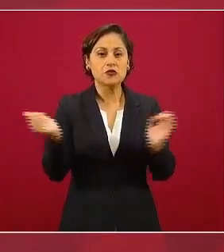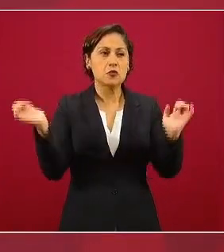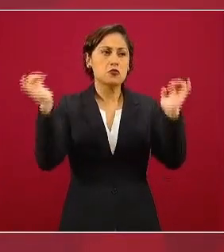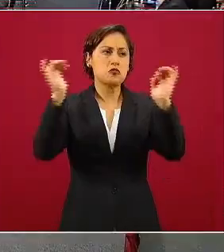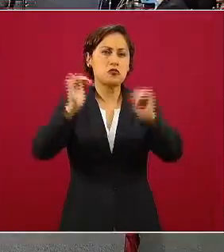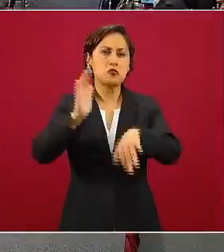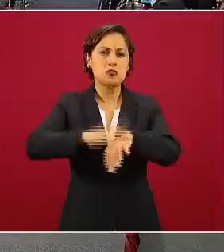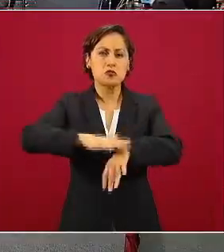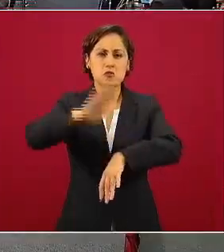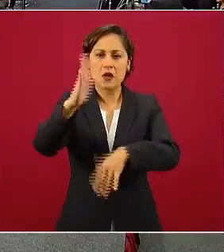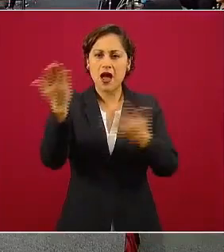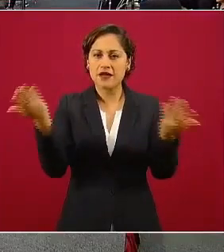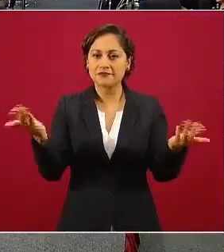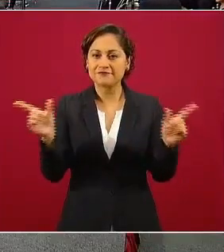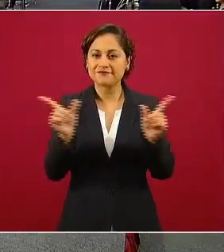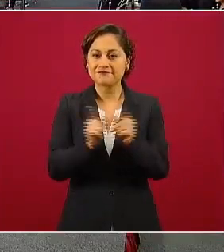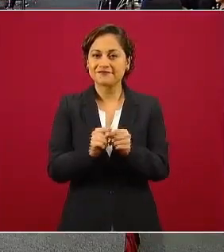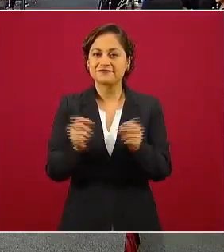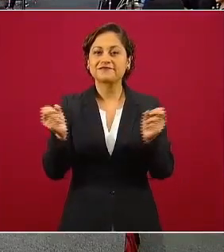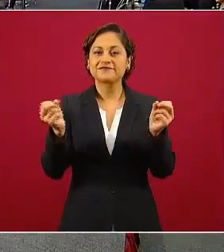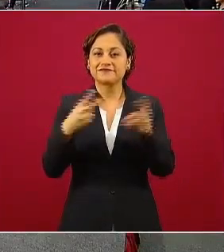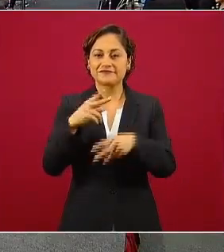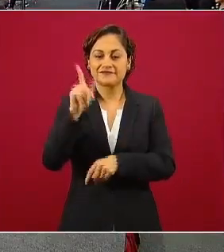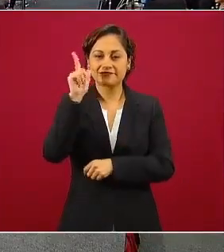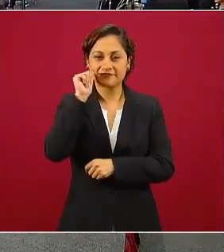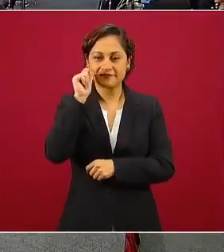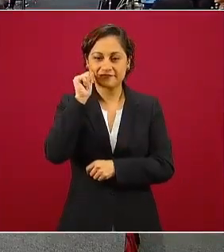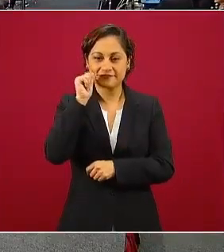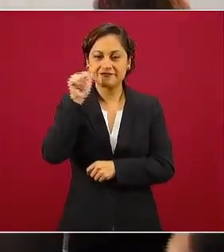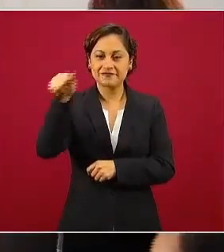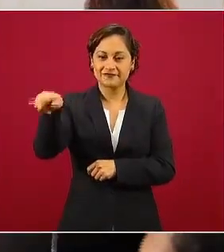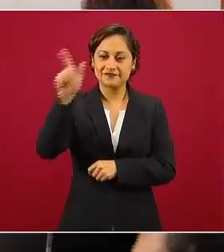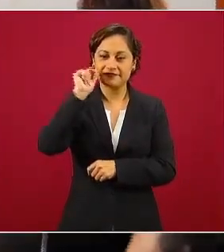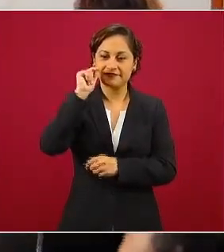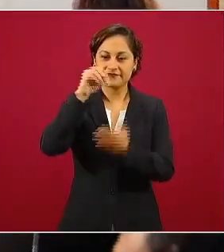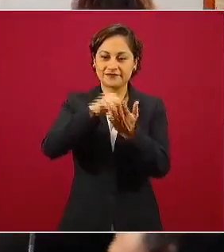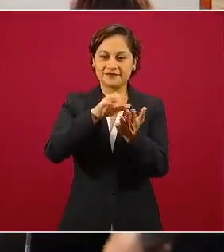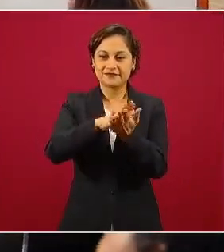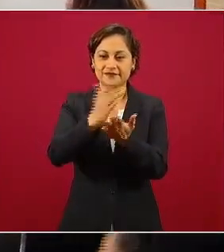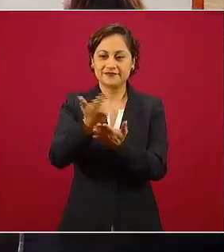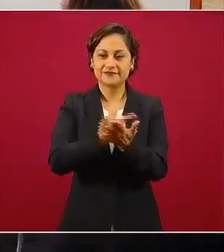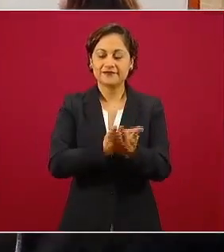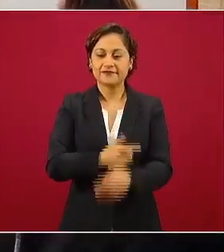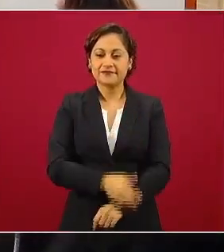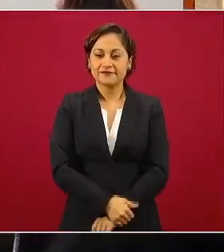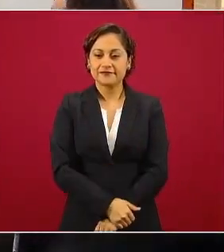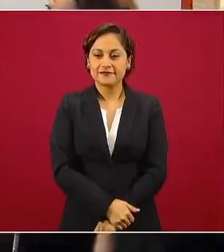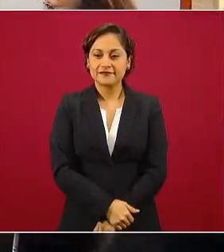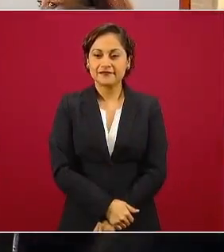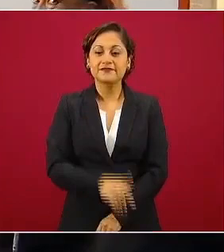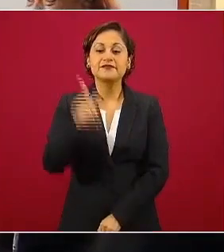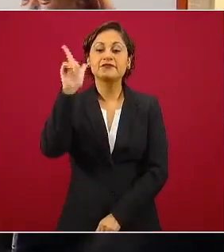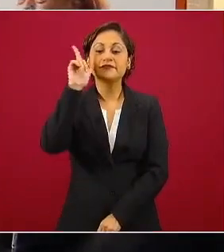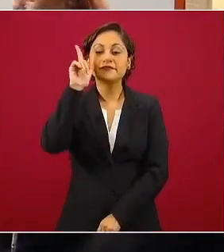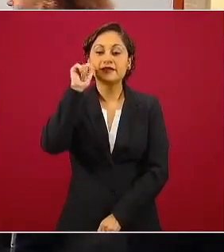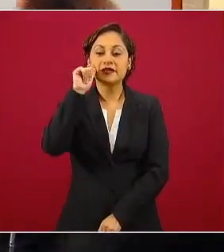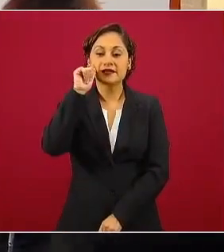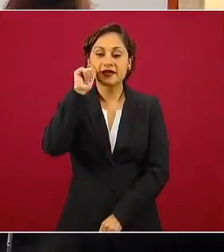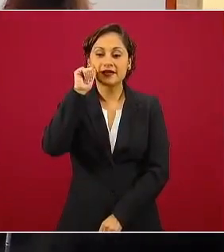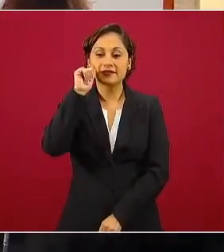Bueno, nos vemos mañana. Te quedas para mañana. Mañana.